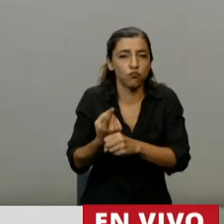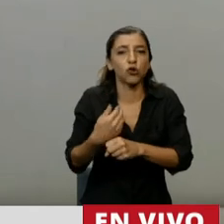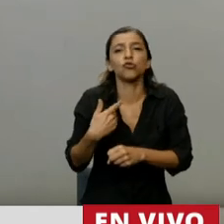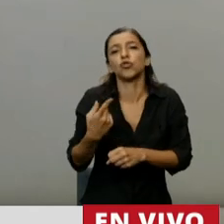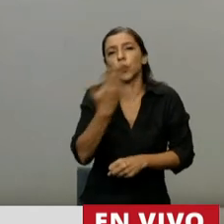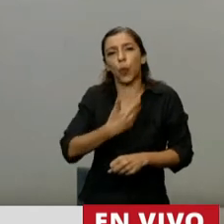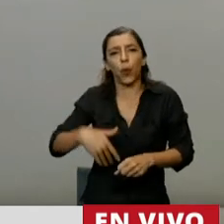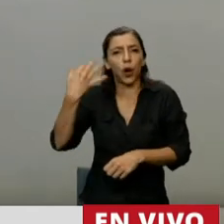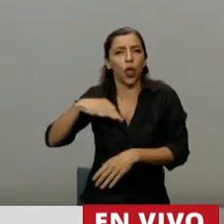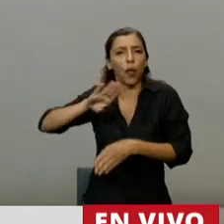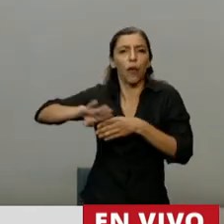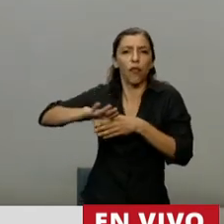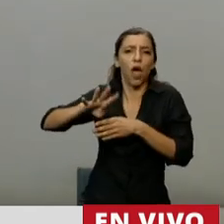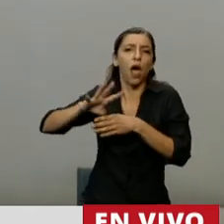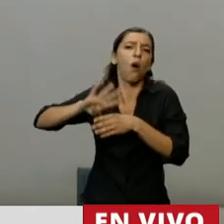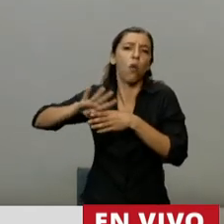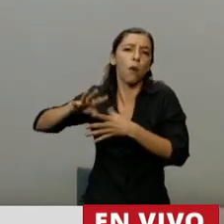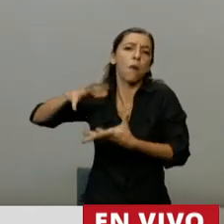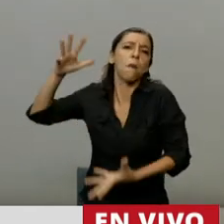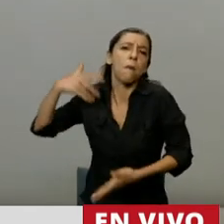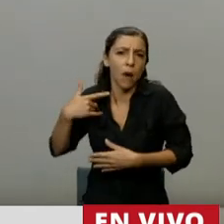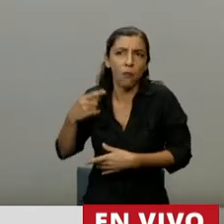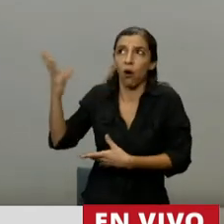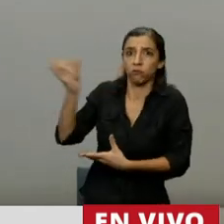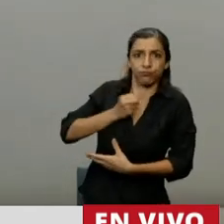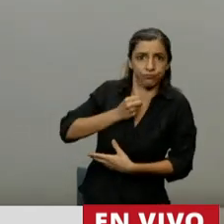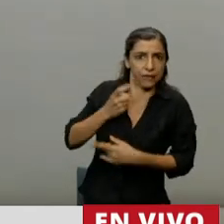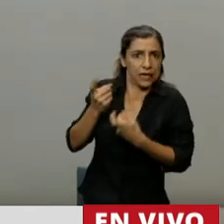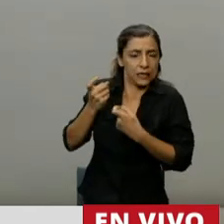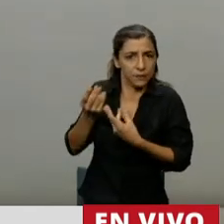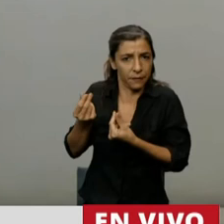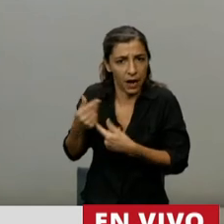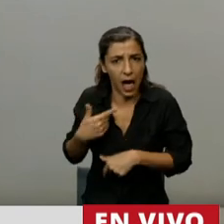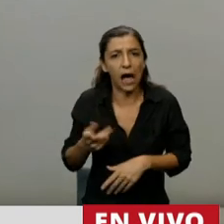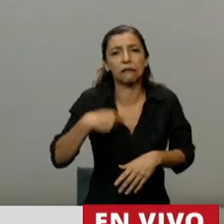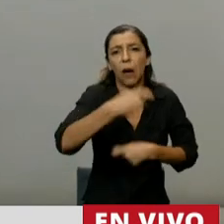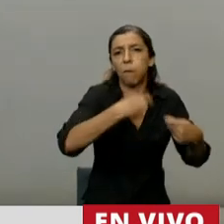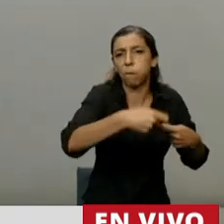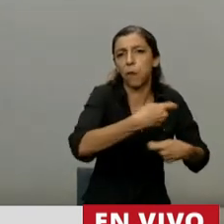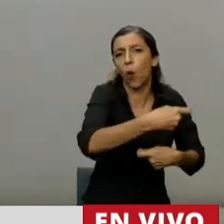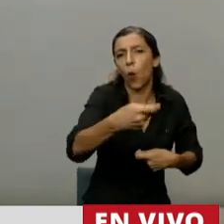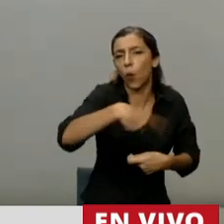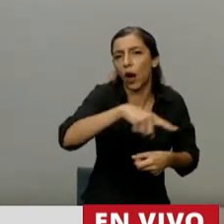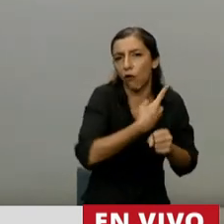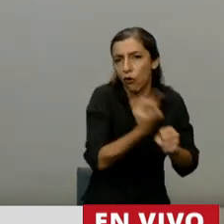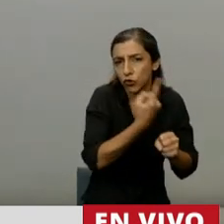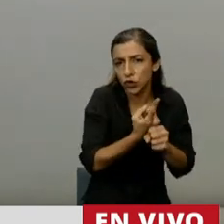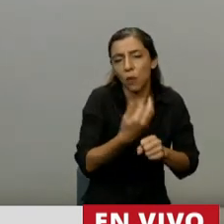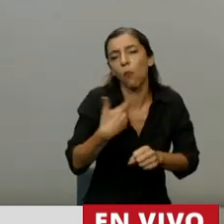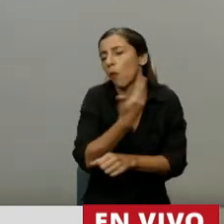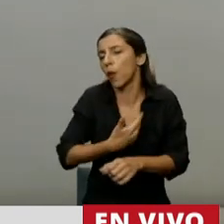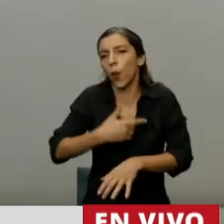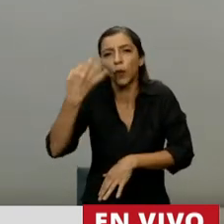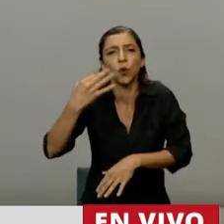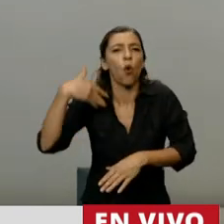que endeudarse, que el sistema previsional va a colapsar, que no se le va a poder pagar a los jubilados y que el gobierno va a terminar